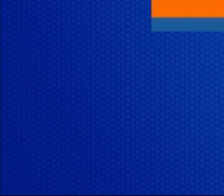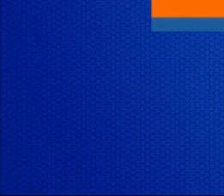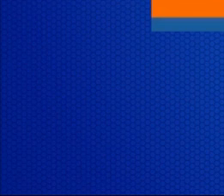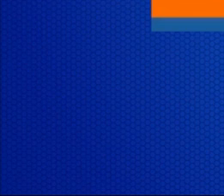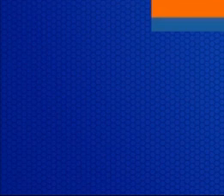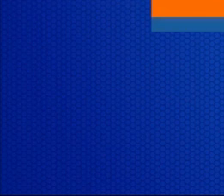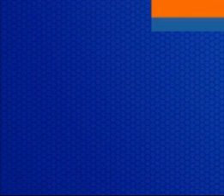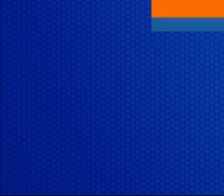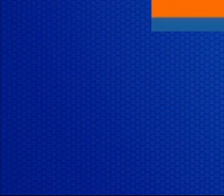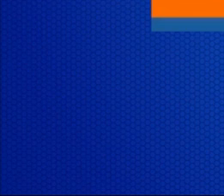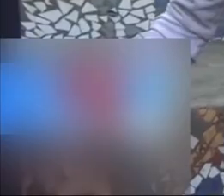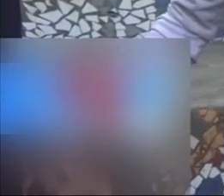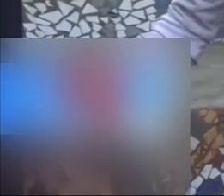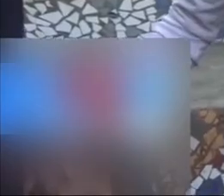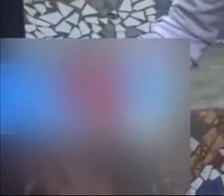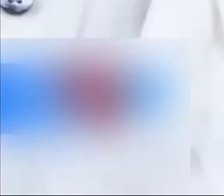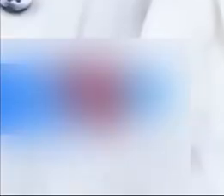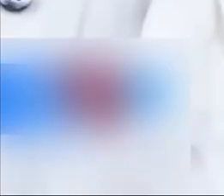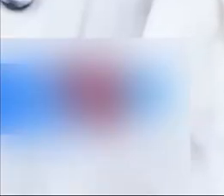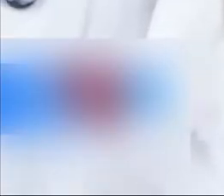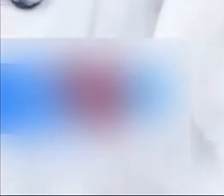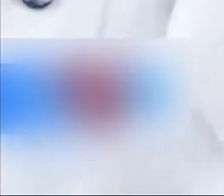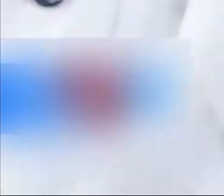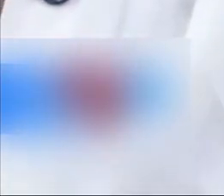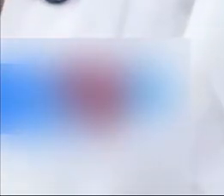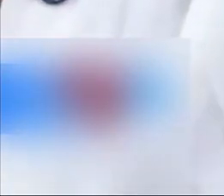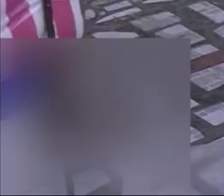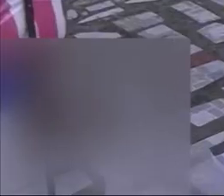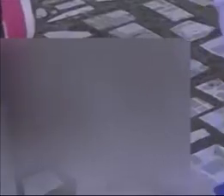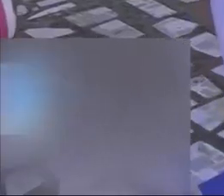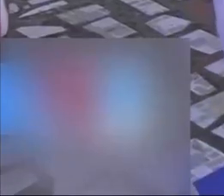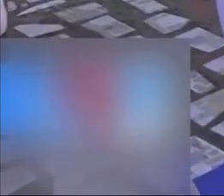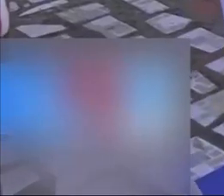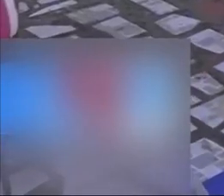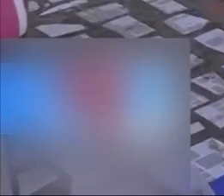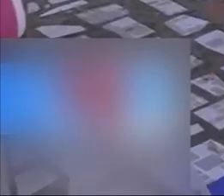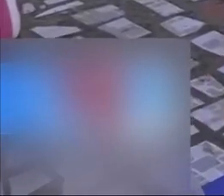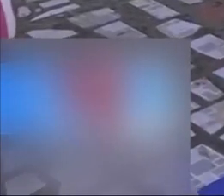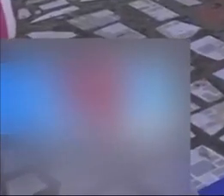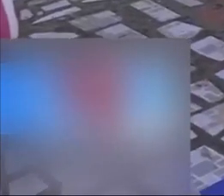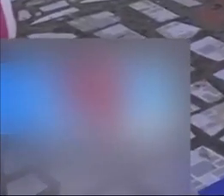laboral de enfermería. Para Noticias 12, Gabriela Solórzano.